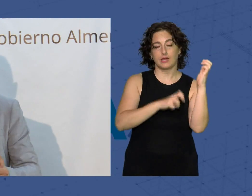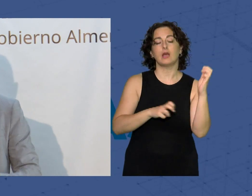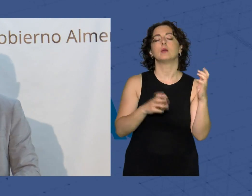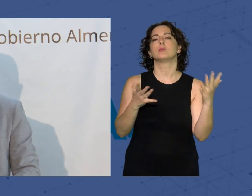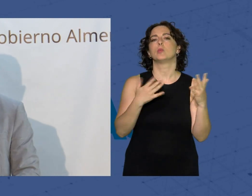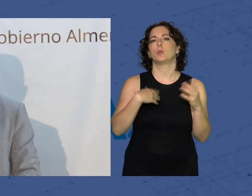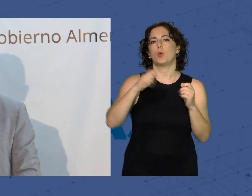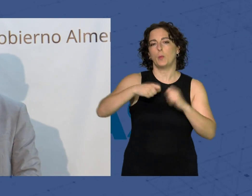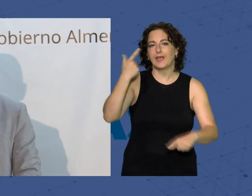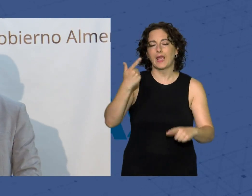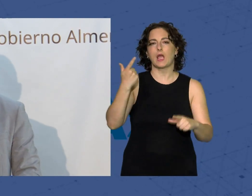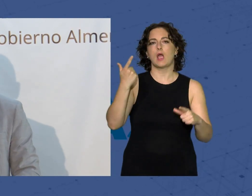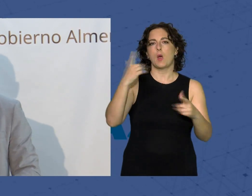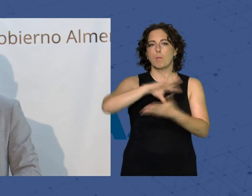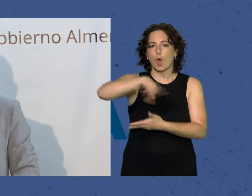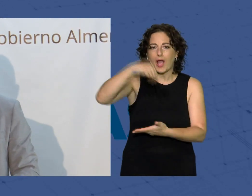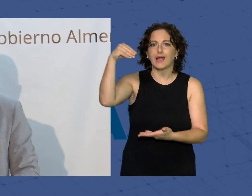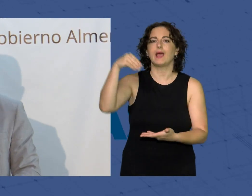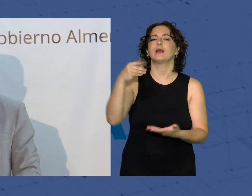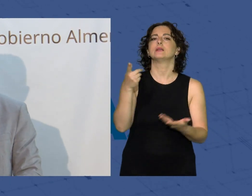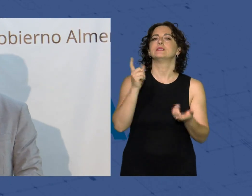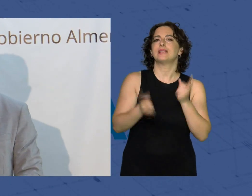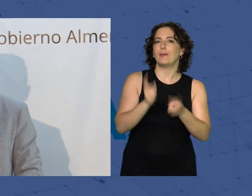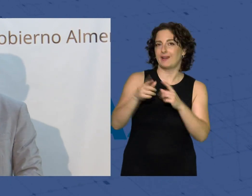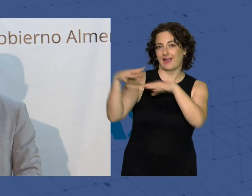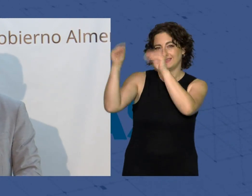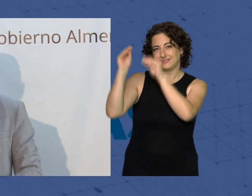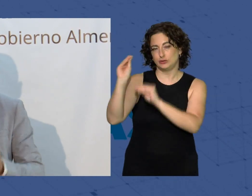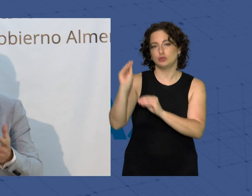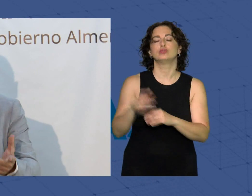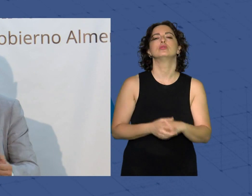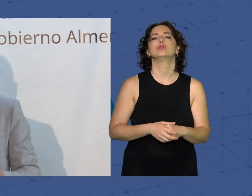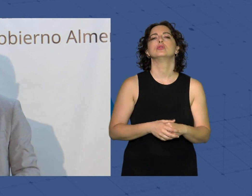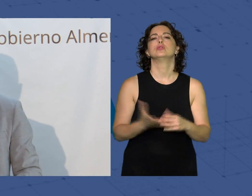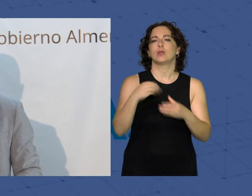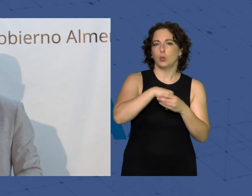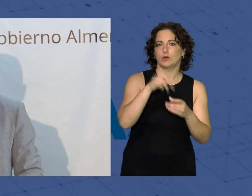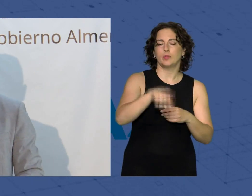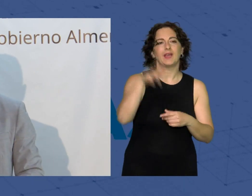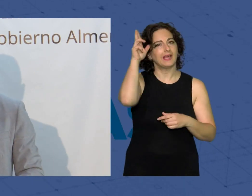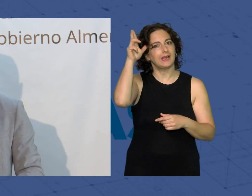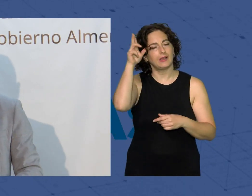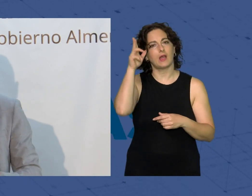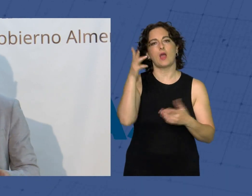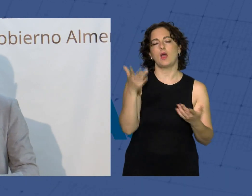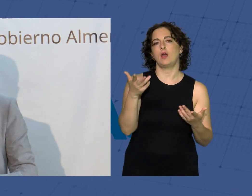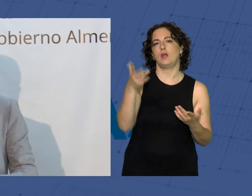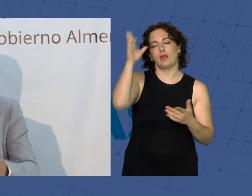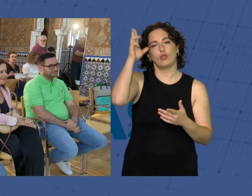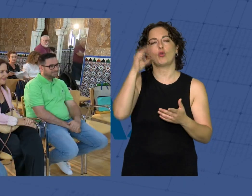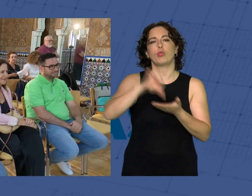como son Vera como son Mojácar como son Taberna con su castillo la extorsión del castillo elegido con Cía Vieja y